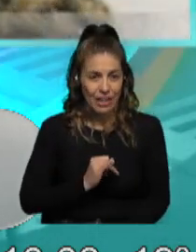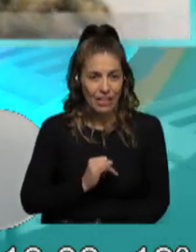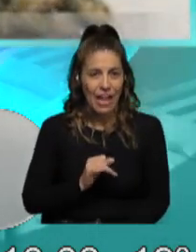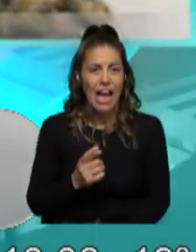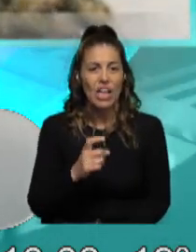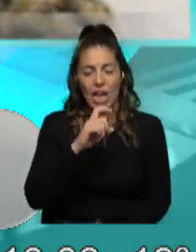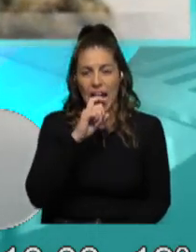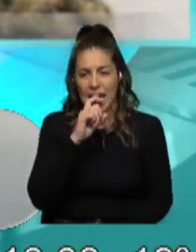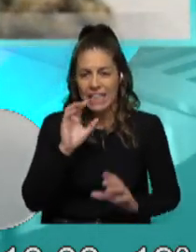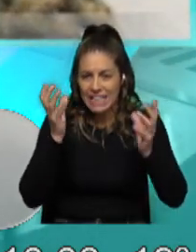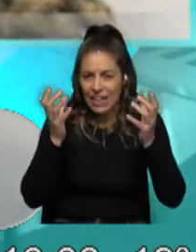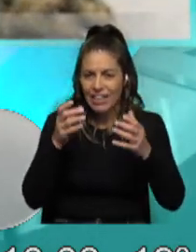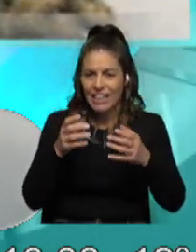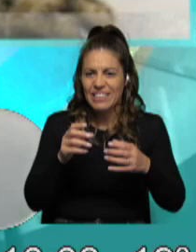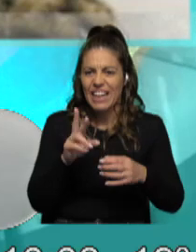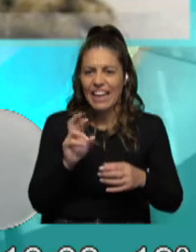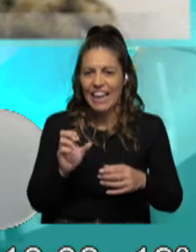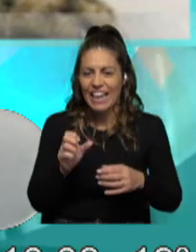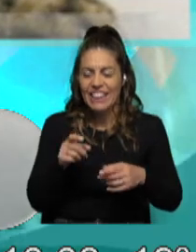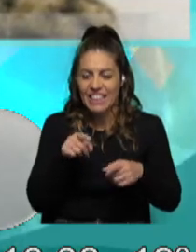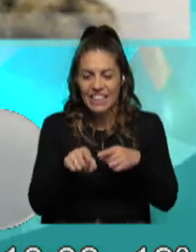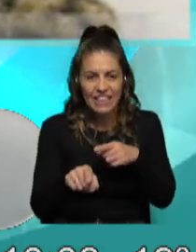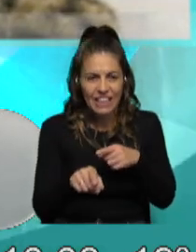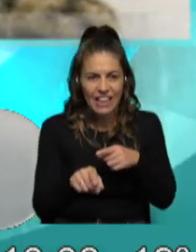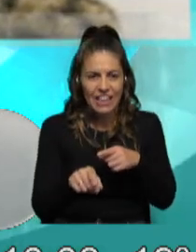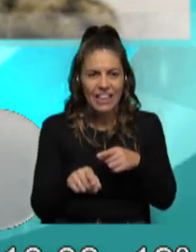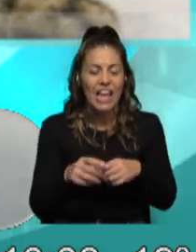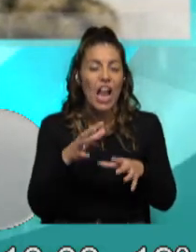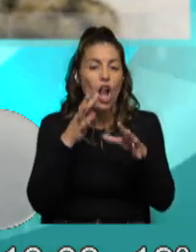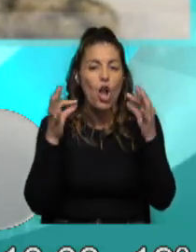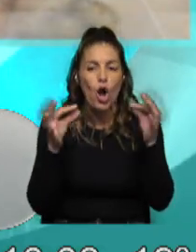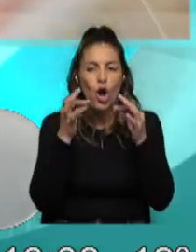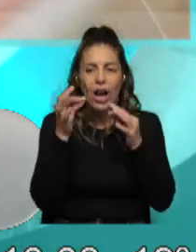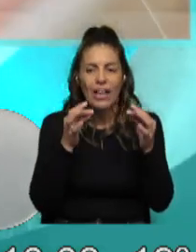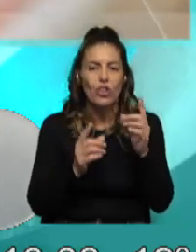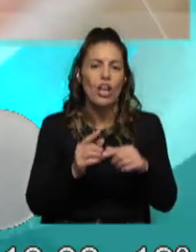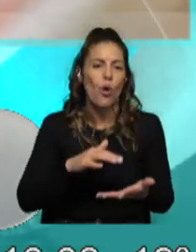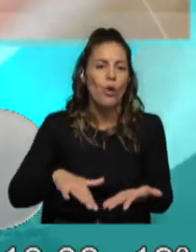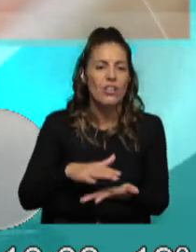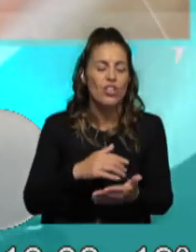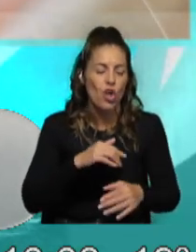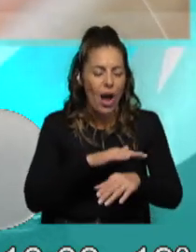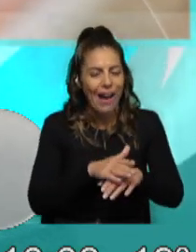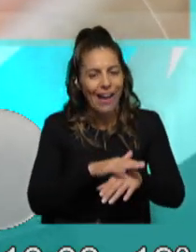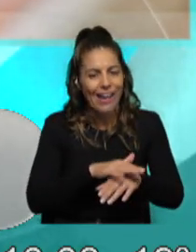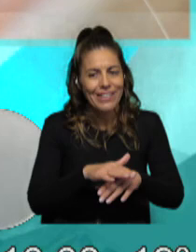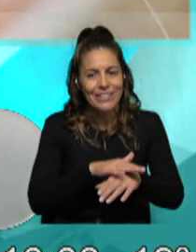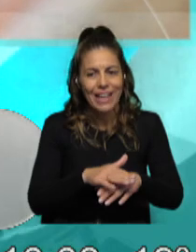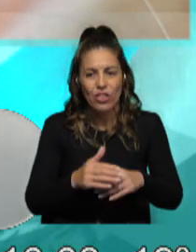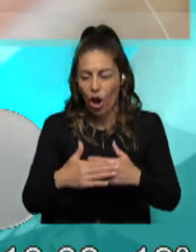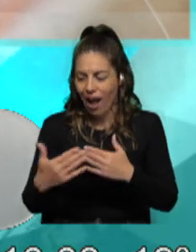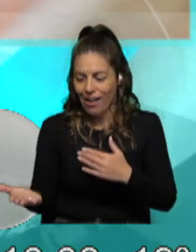se llama redirigida. La agresividad redirigida implica que los gatos que en alguna situación yo lo estoy acariciando, está al lado